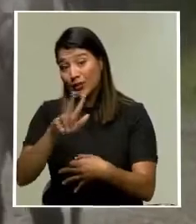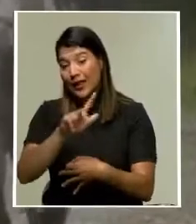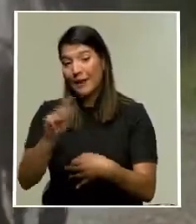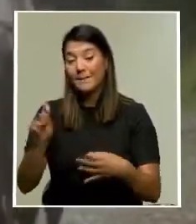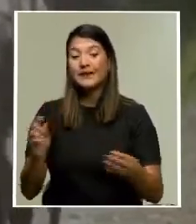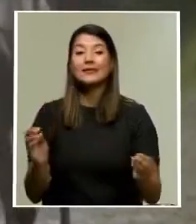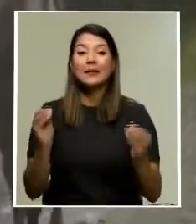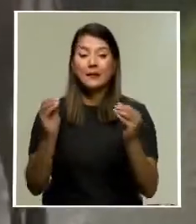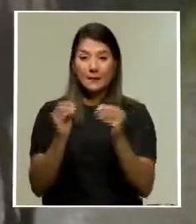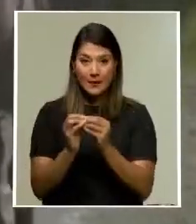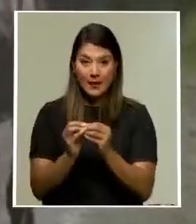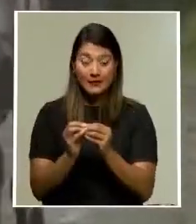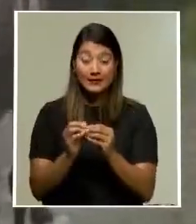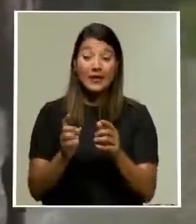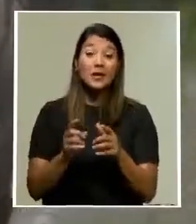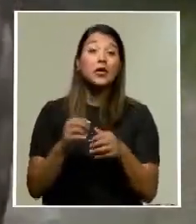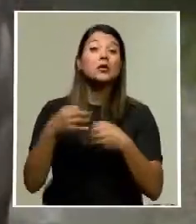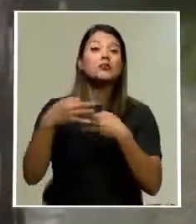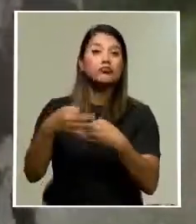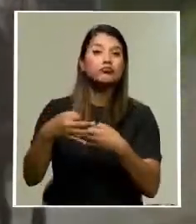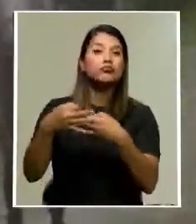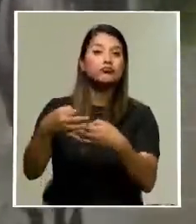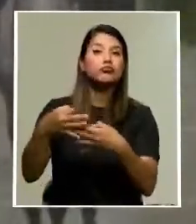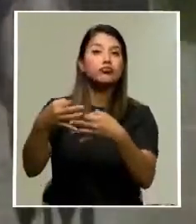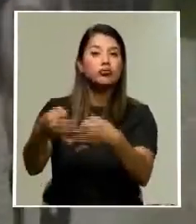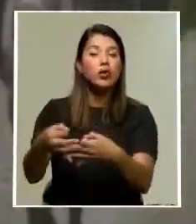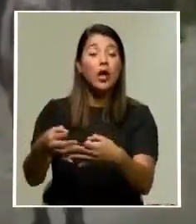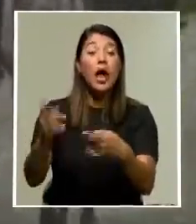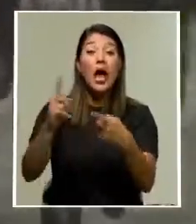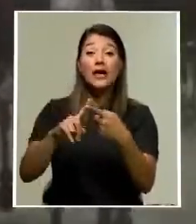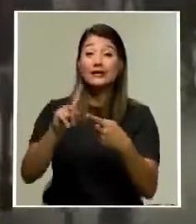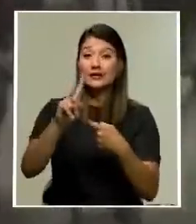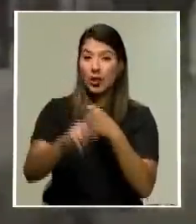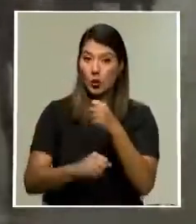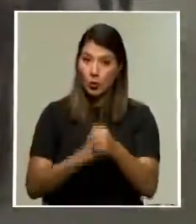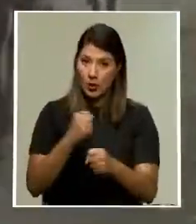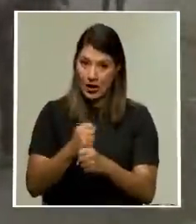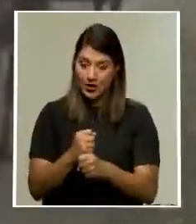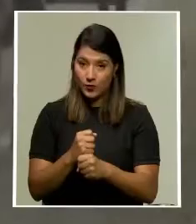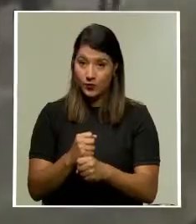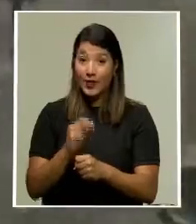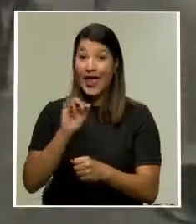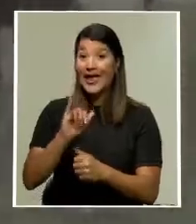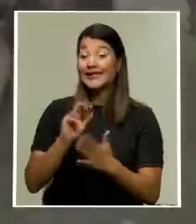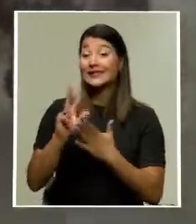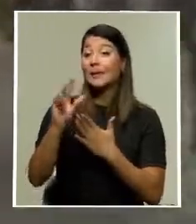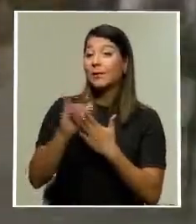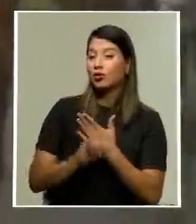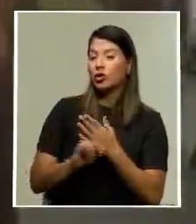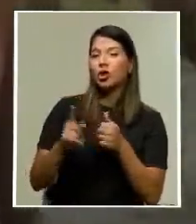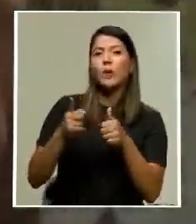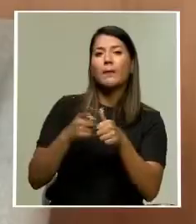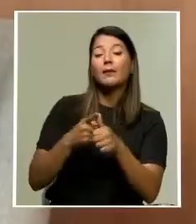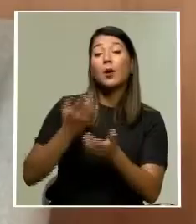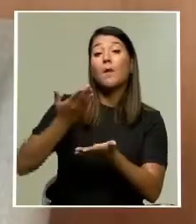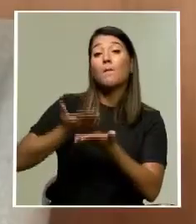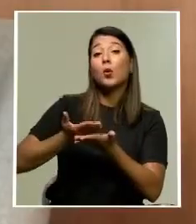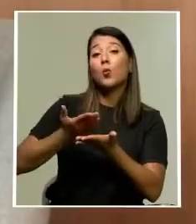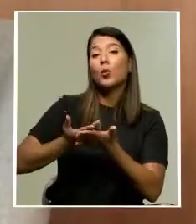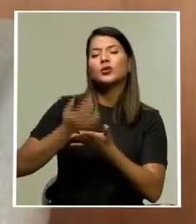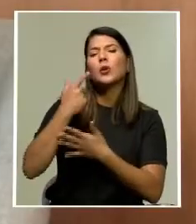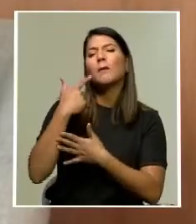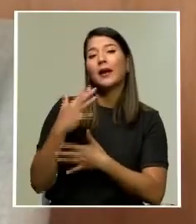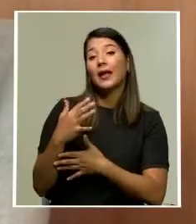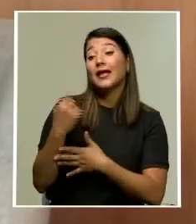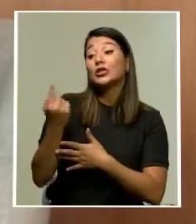jornadas laborales y así sucesivamente por al menos 1 año. Este proyecto en un principio había sido planteado para que fuera para el